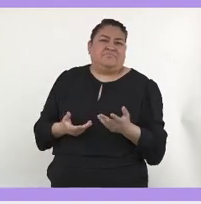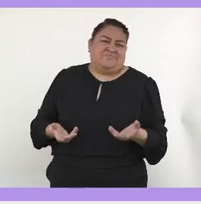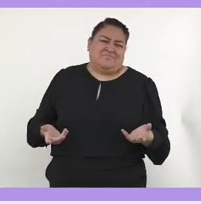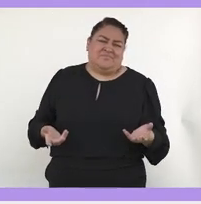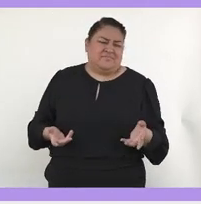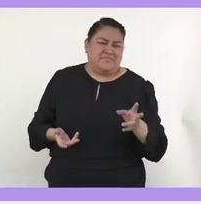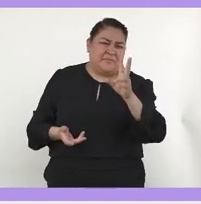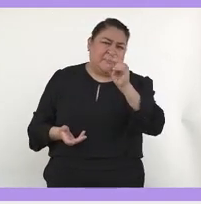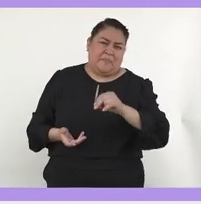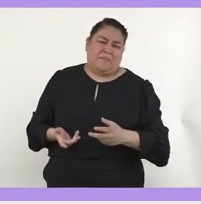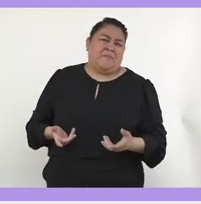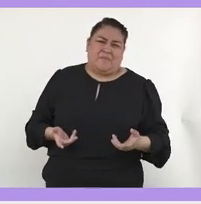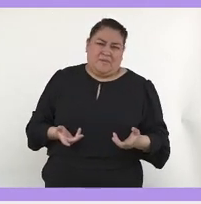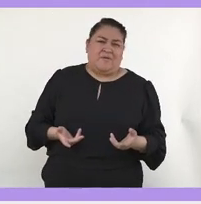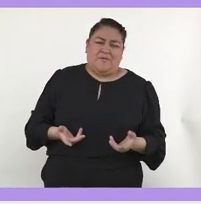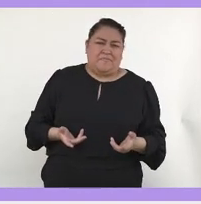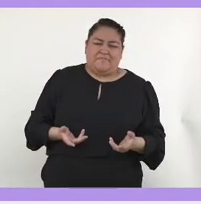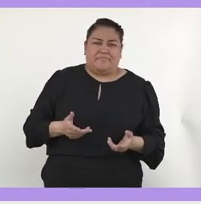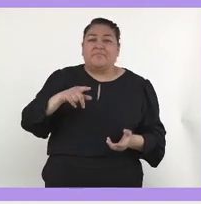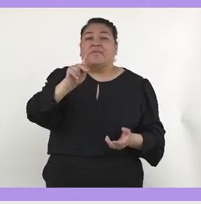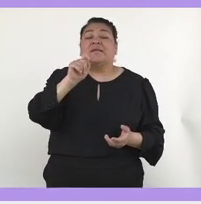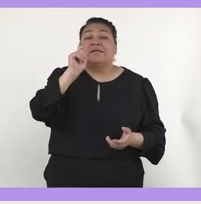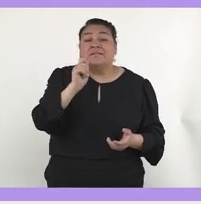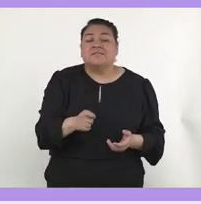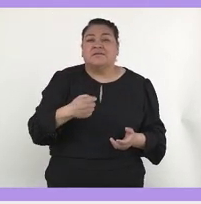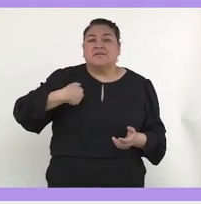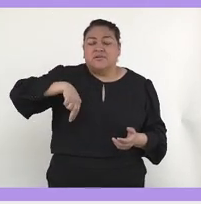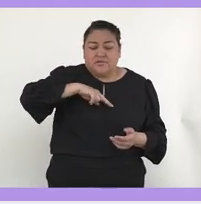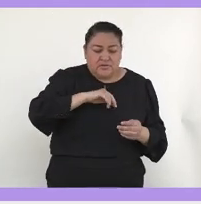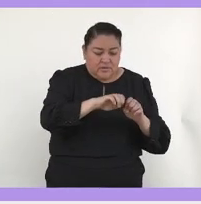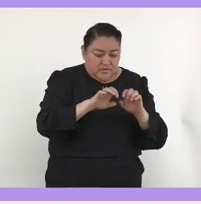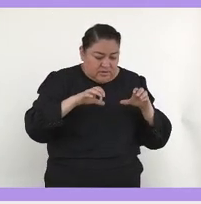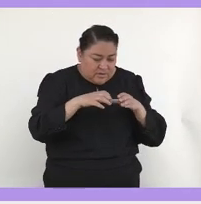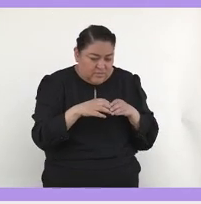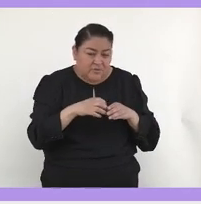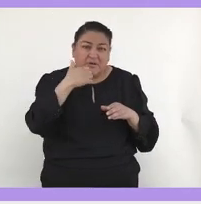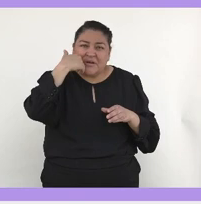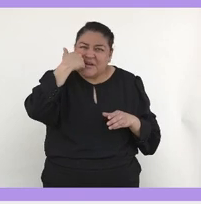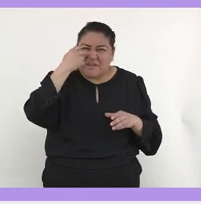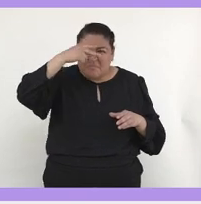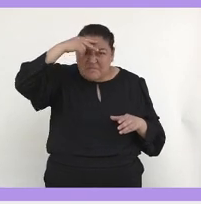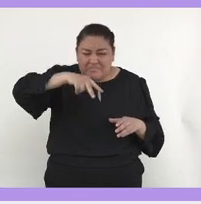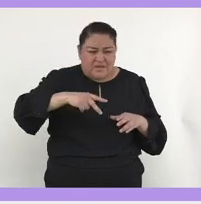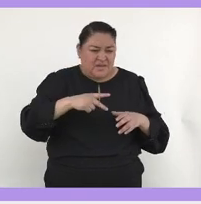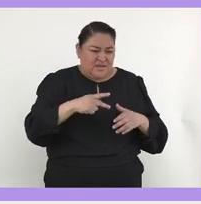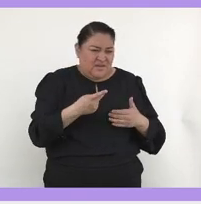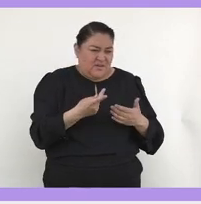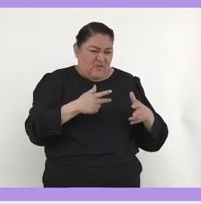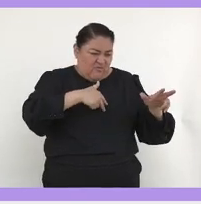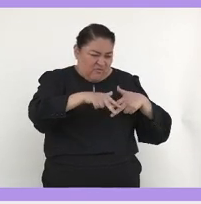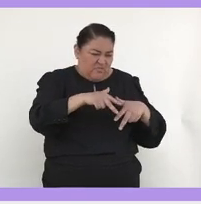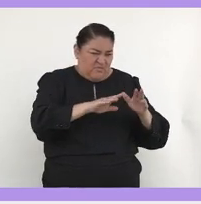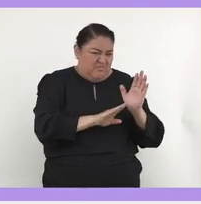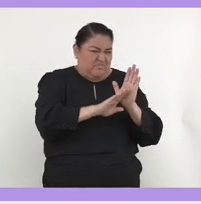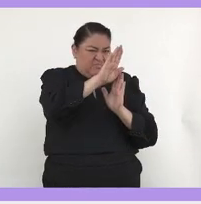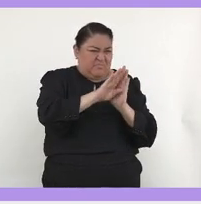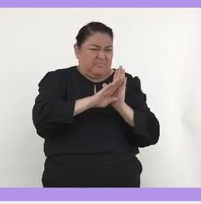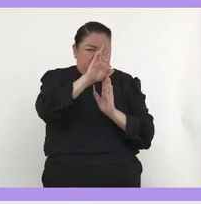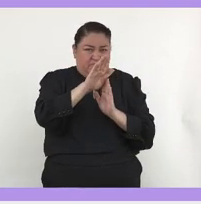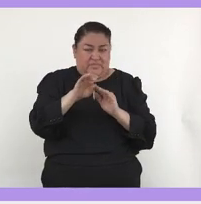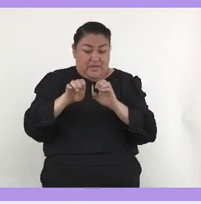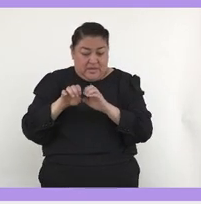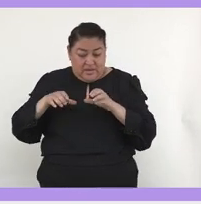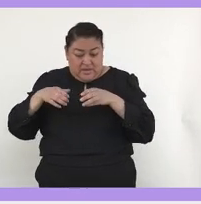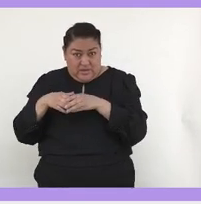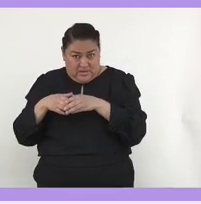los que nos conocen saben que nos desvivimos porque el fútbol femenil de México sea mejor no solamente la selección